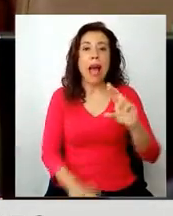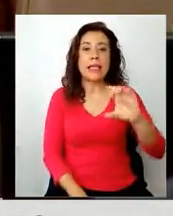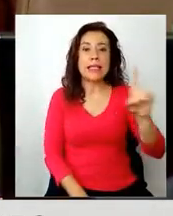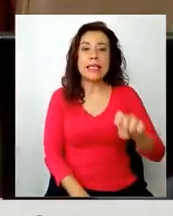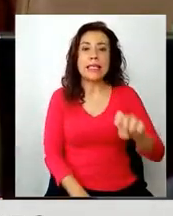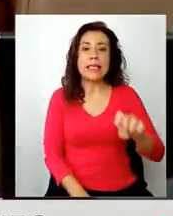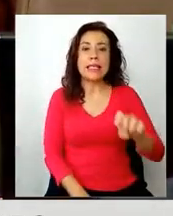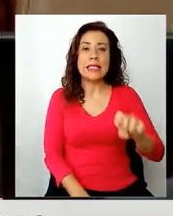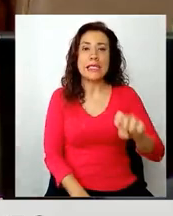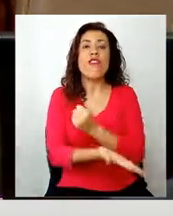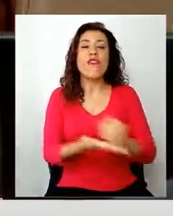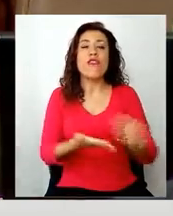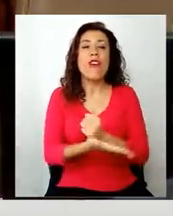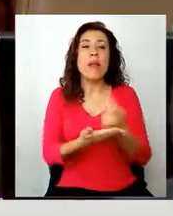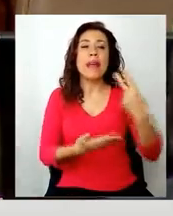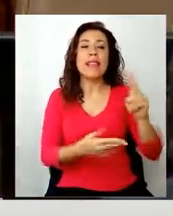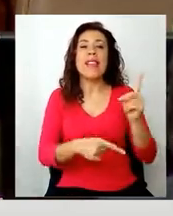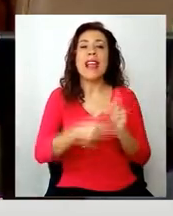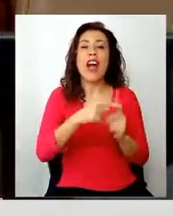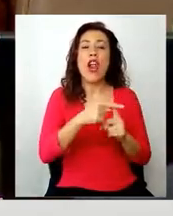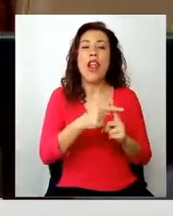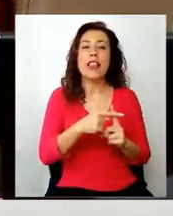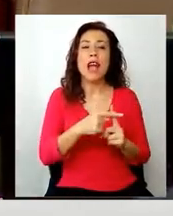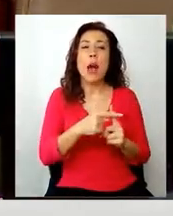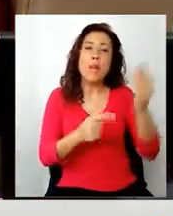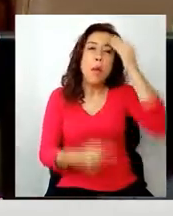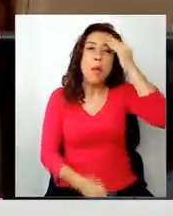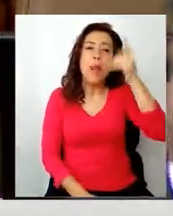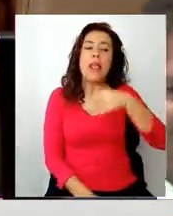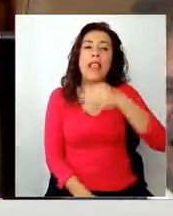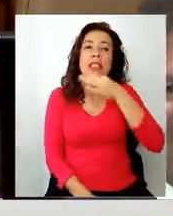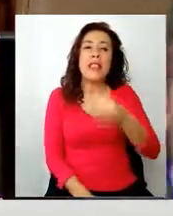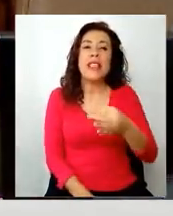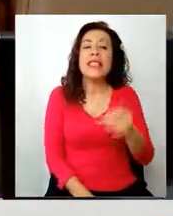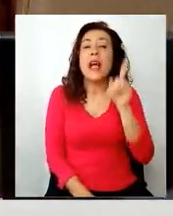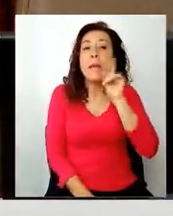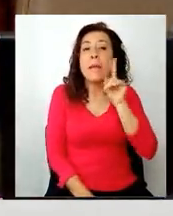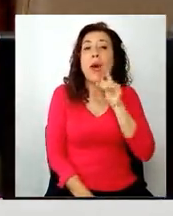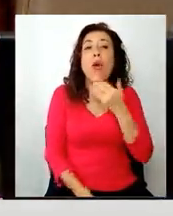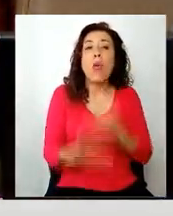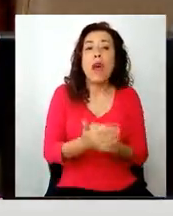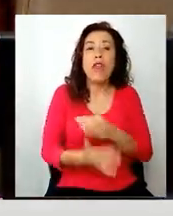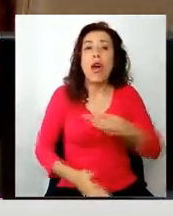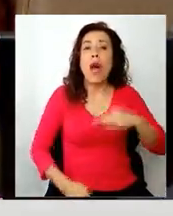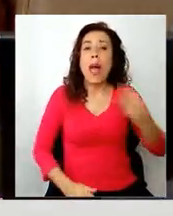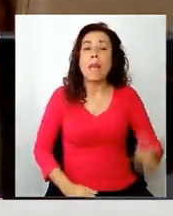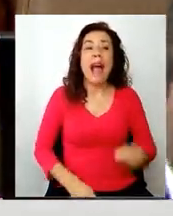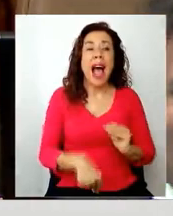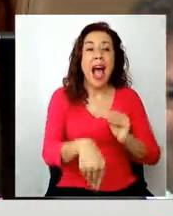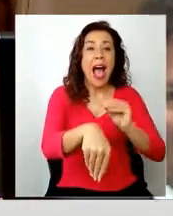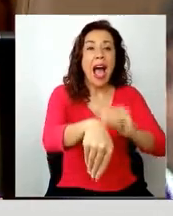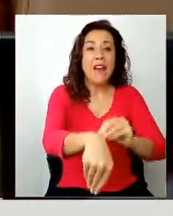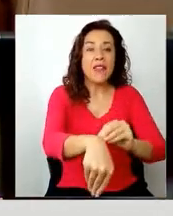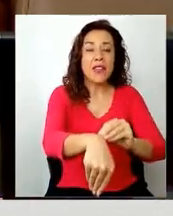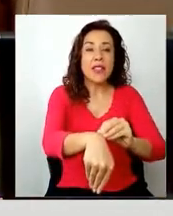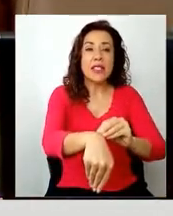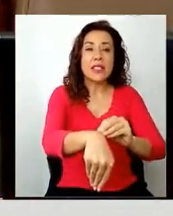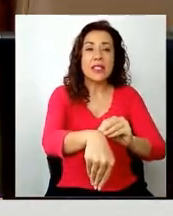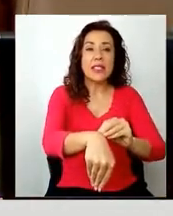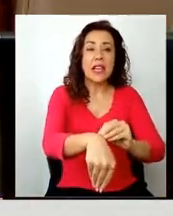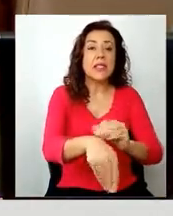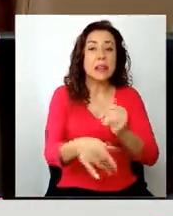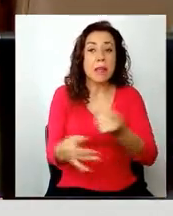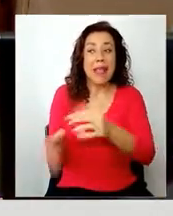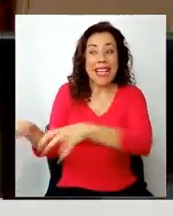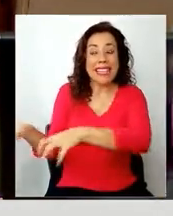populares en recoleta Entonces si ellos dicen que es una mentira cuando un embajadora advierte y alerta que si uno le saca más plata